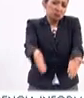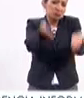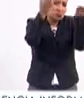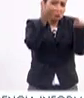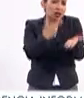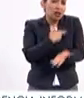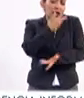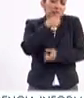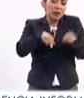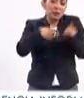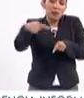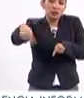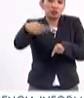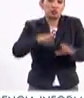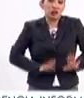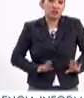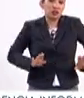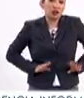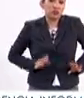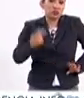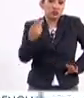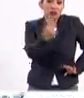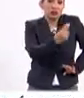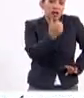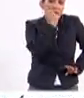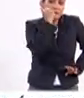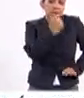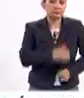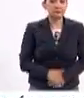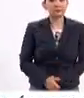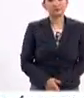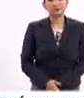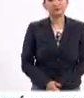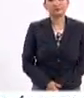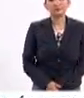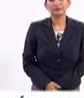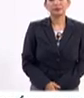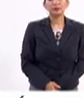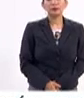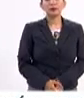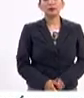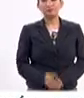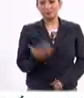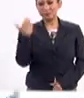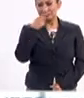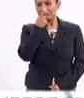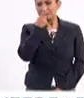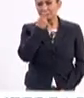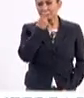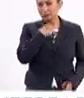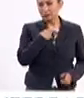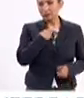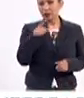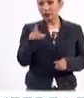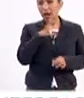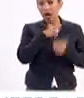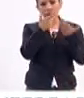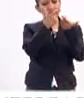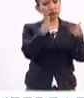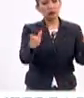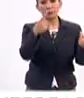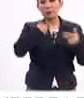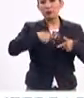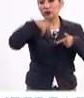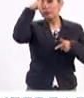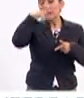de adaptarnos a los estilos y a las necesidades de los estudiantes. Claro. Y bueno, nos decían también que está abierto